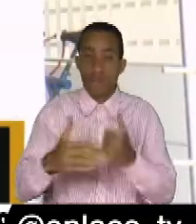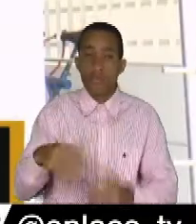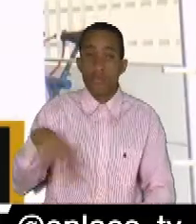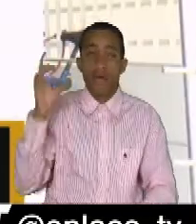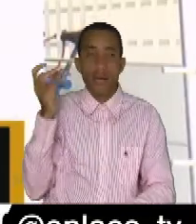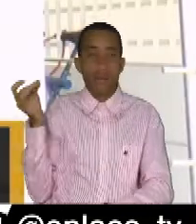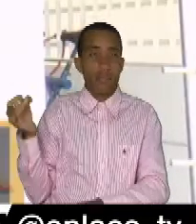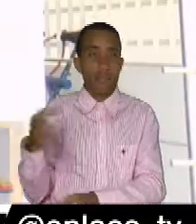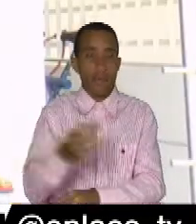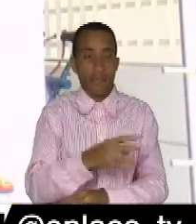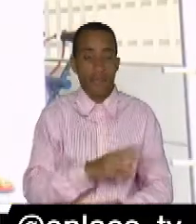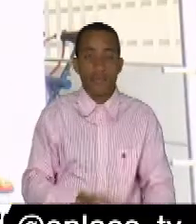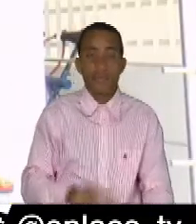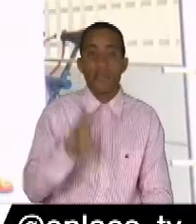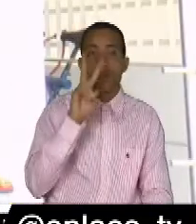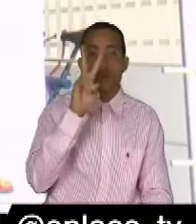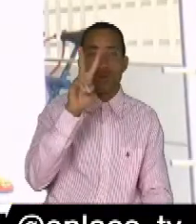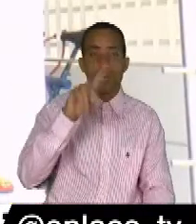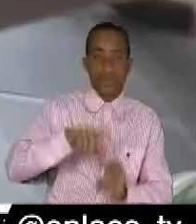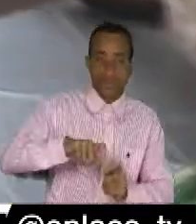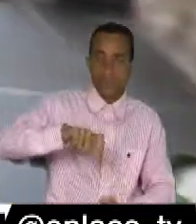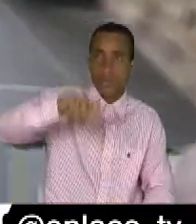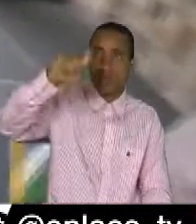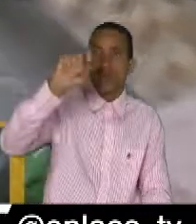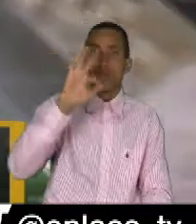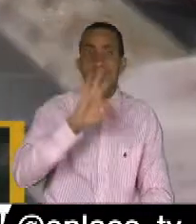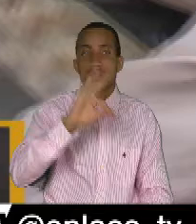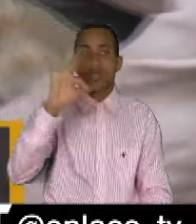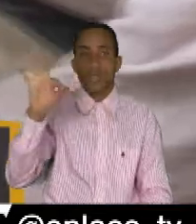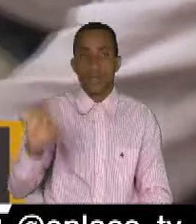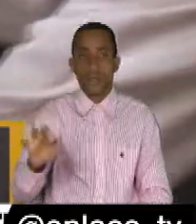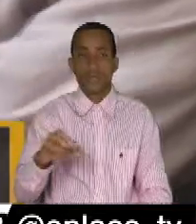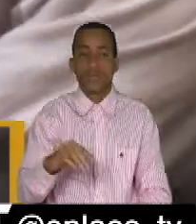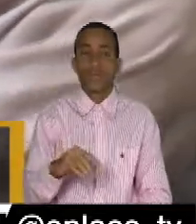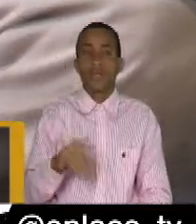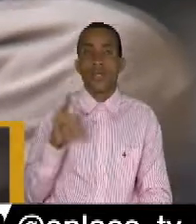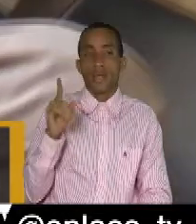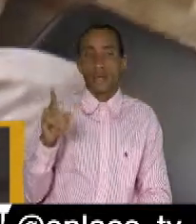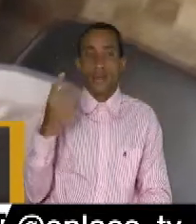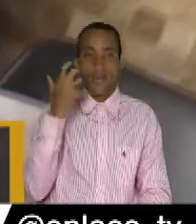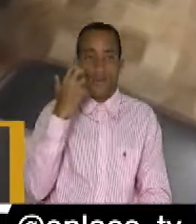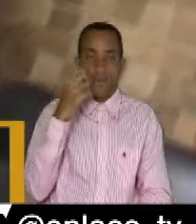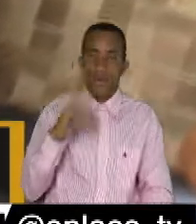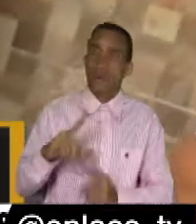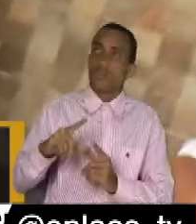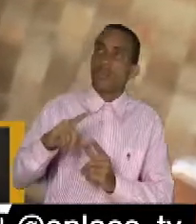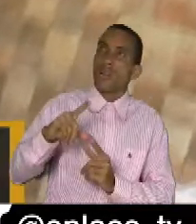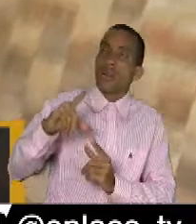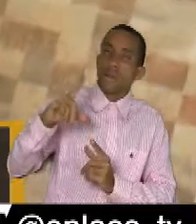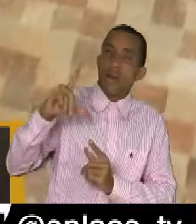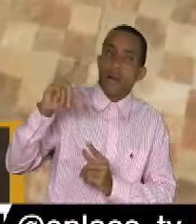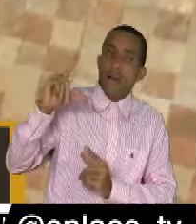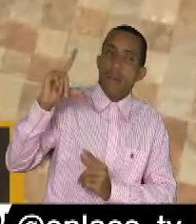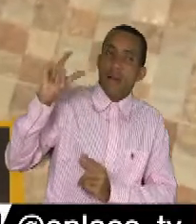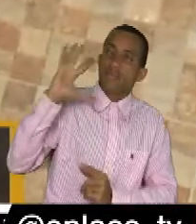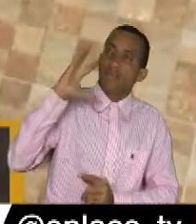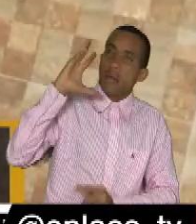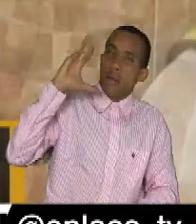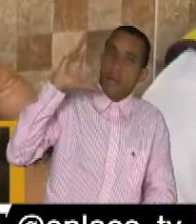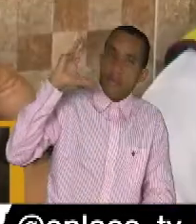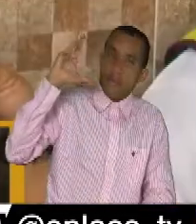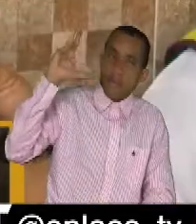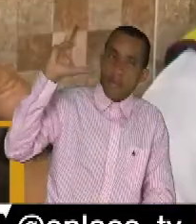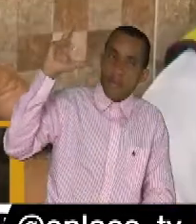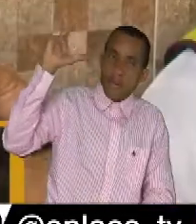de estatura. Adrúbal Herrera, de 31 años de edad, padece de gigantismo, enfermedad que surge de la producción anormal de la hormona del crecimiento.